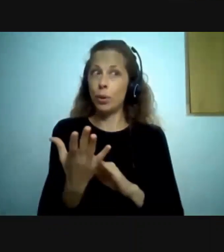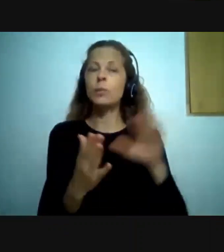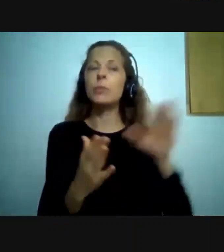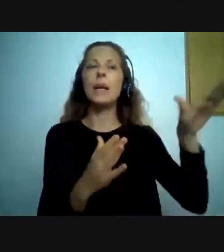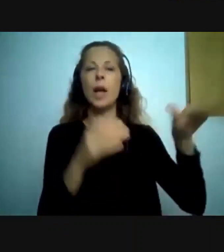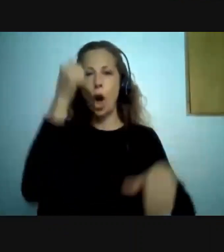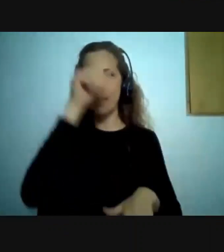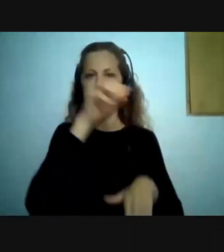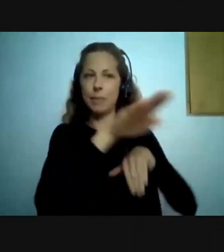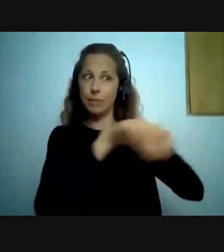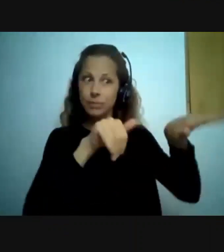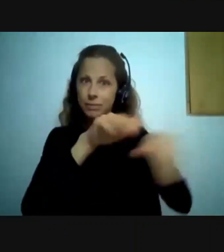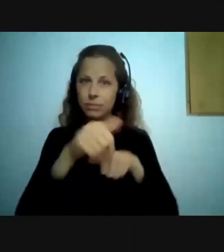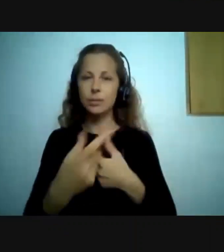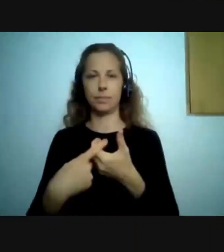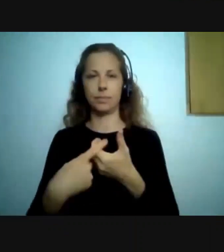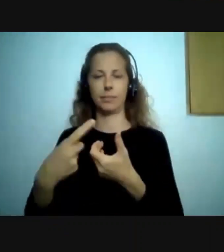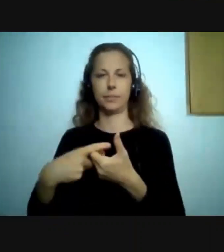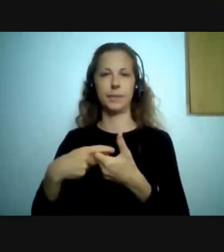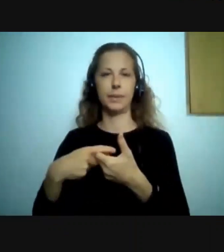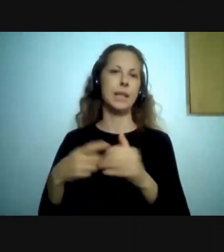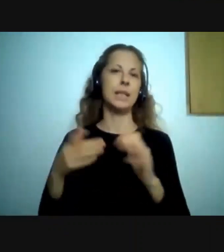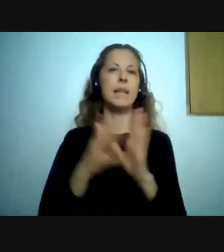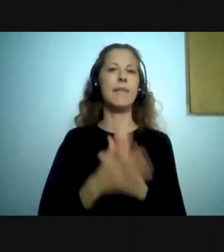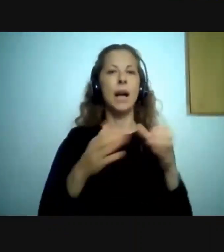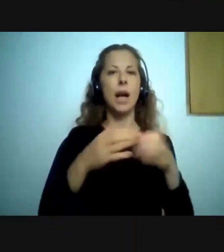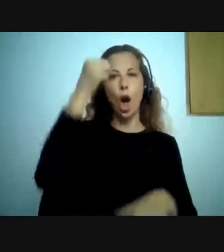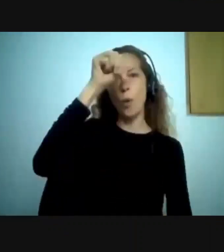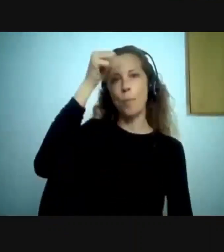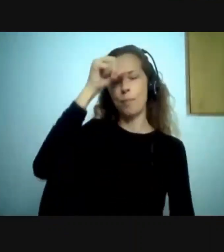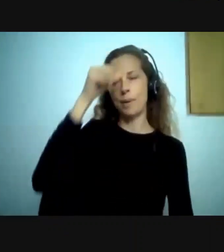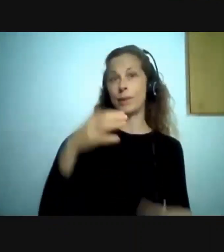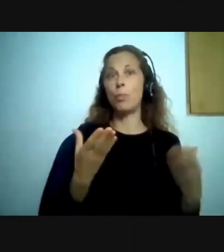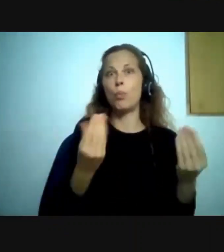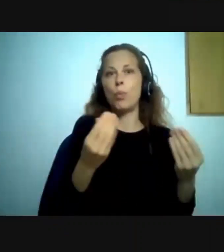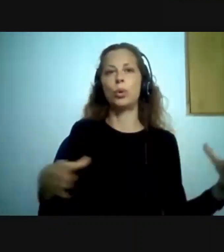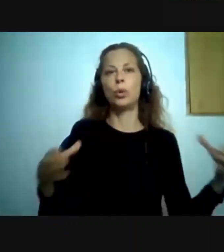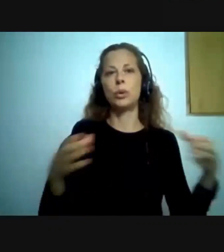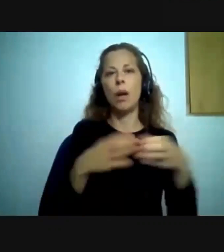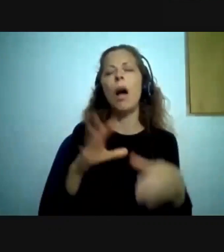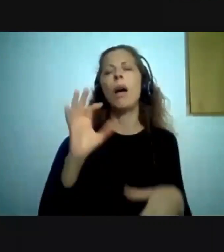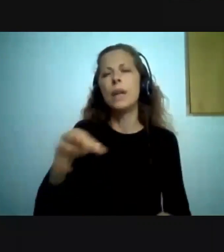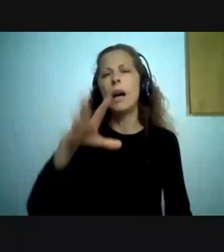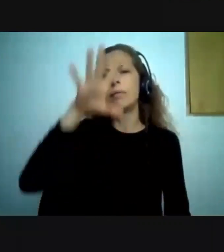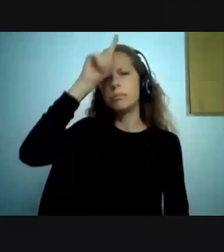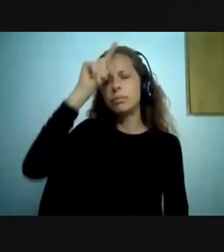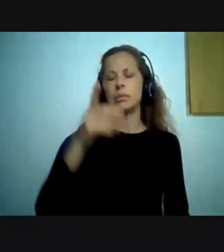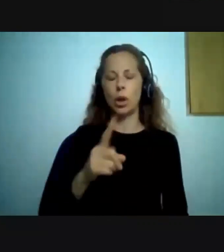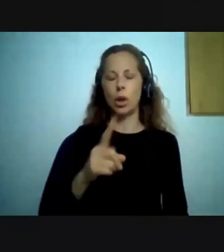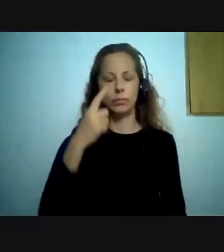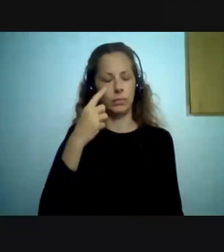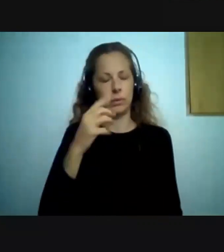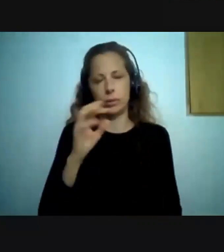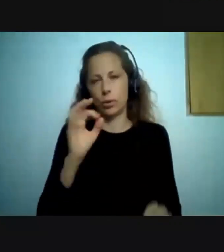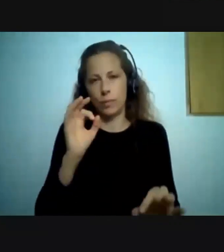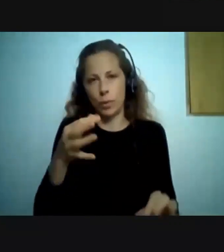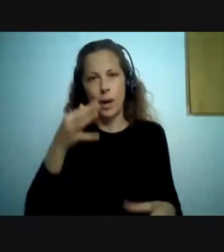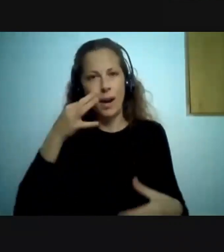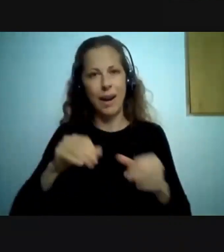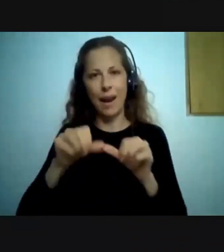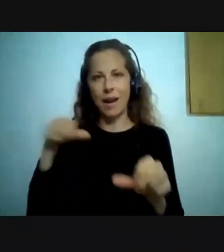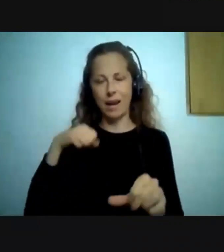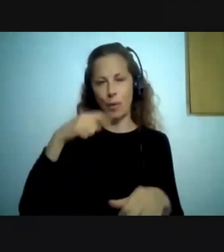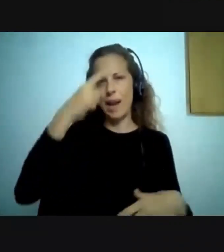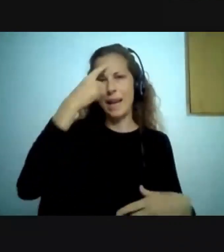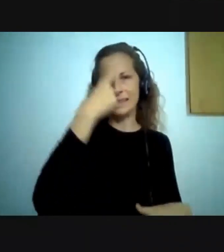avalancha de hombres diciendo, uy, que estábamos equivocados, porque estamos hablando de una construcción de poder interesada, consciente, voluntaria, y por lo tanto no va a haber esa